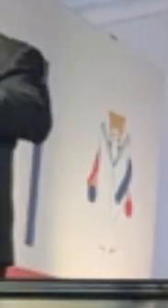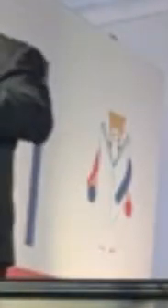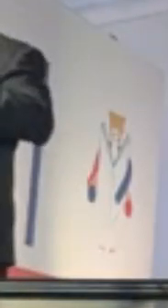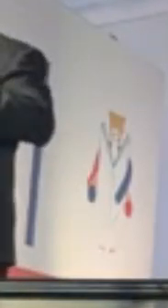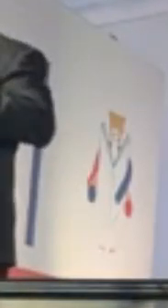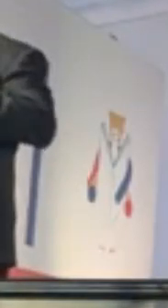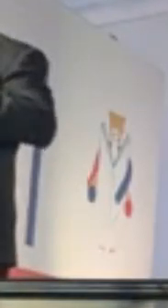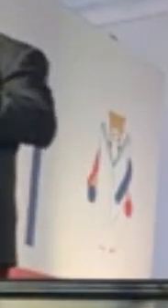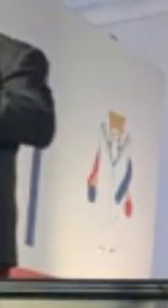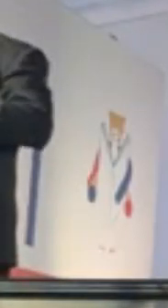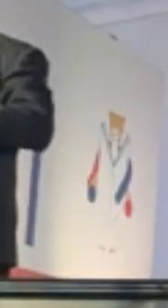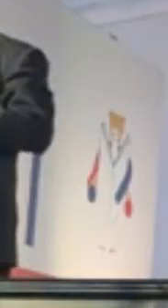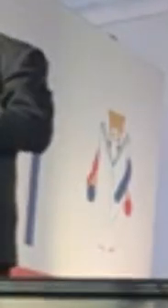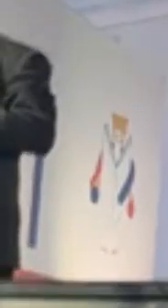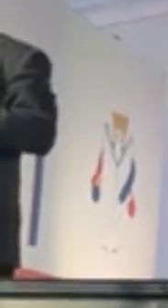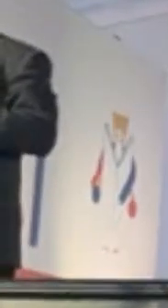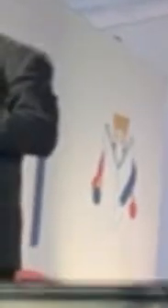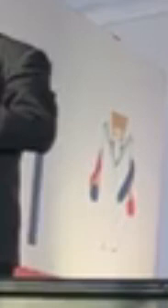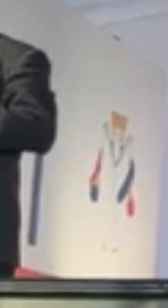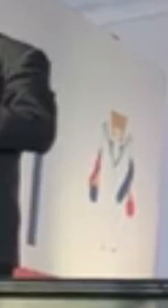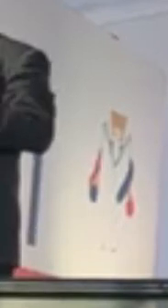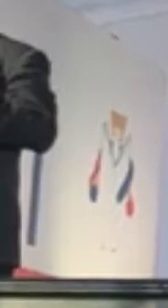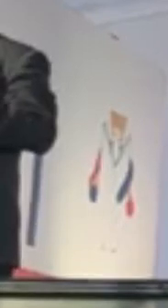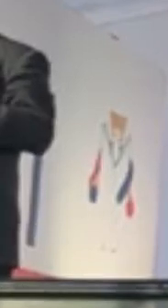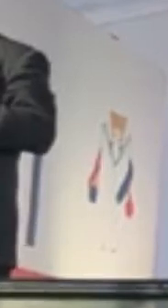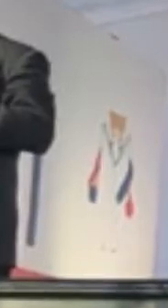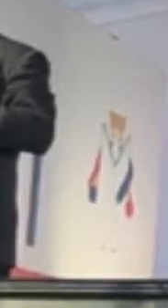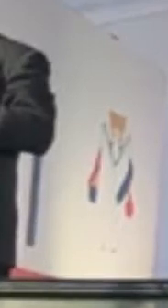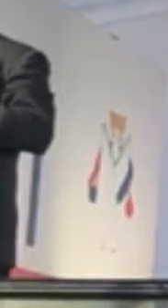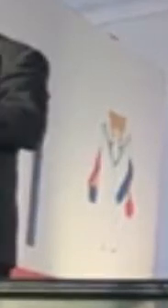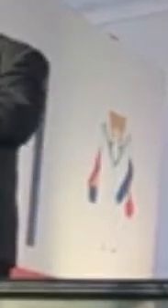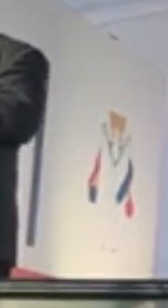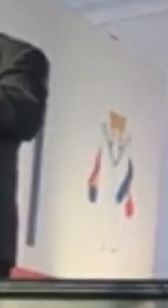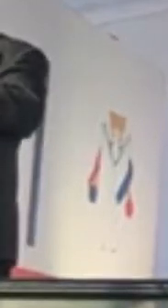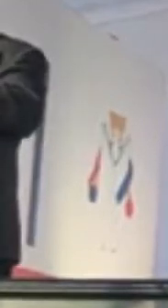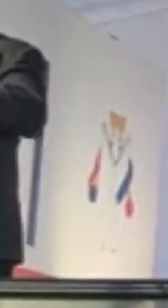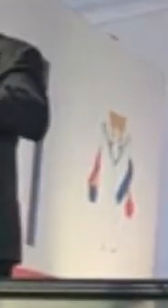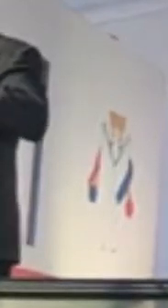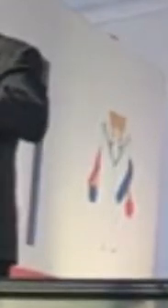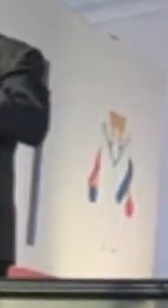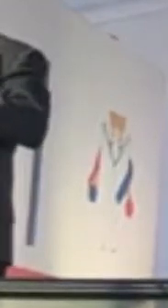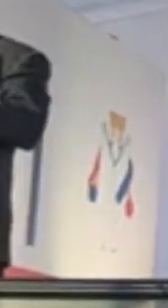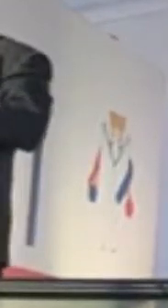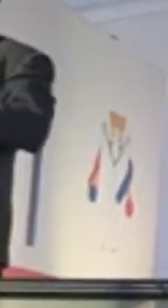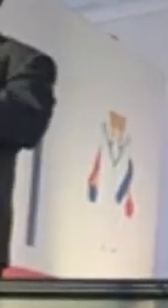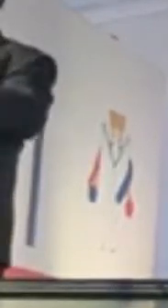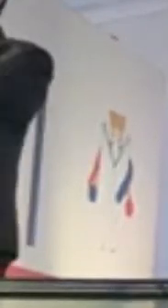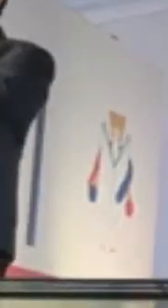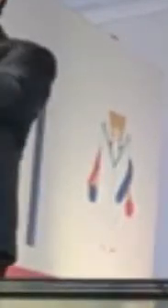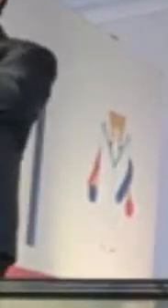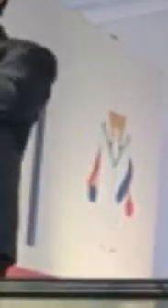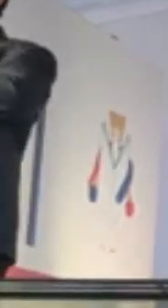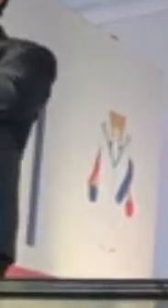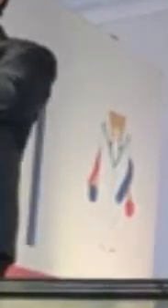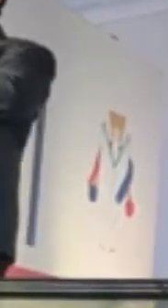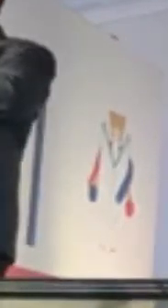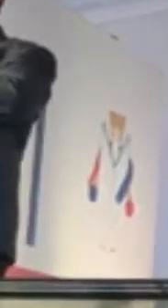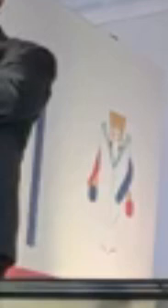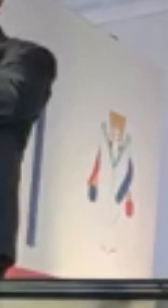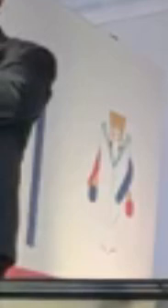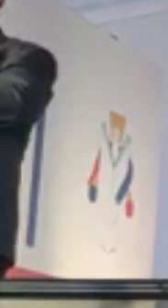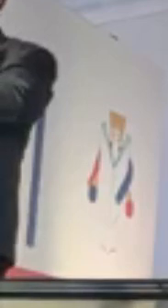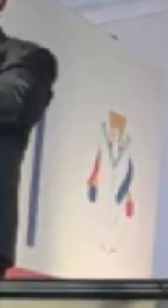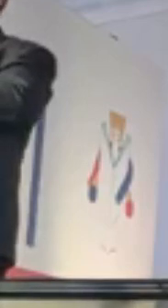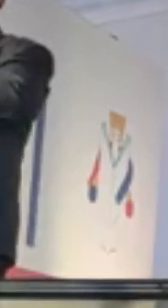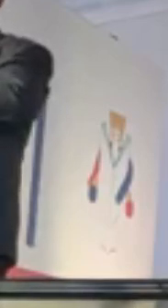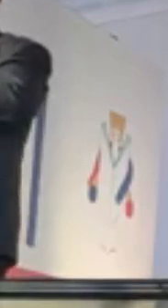está dando pasos adelante, el compañero Noronha, hemos ido en otras luchas hace tiempo, ¿no? Hemos